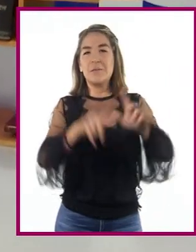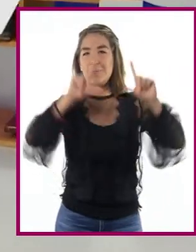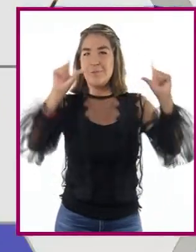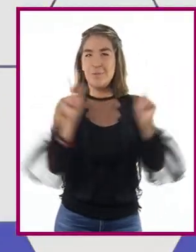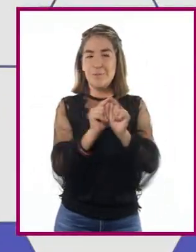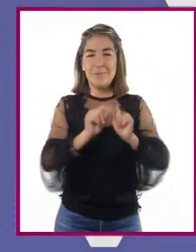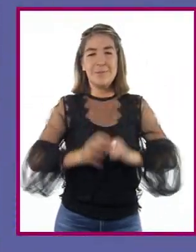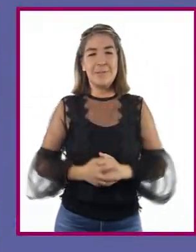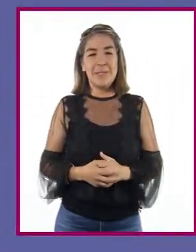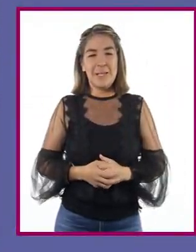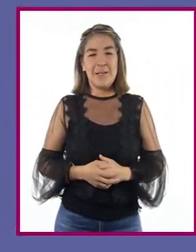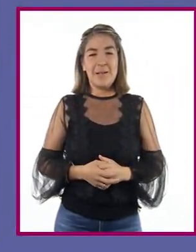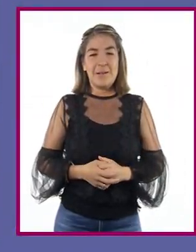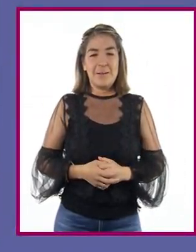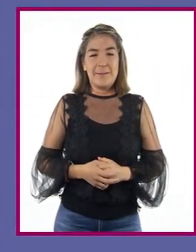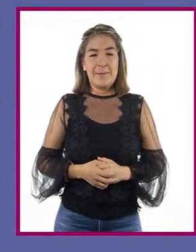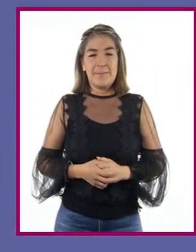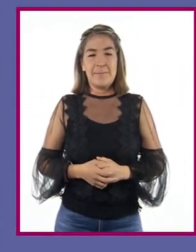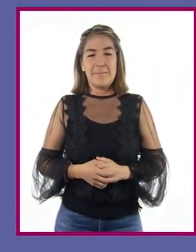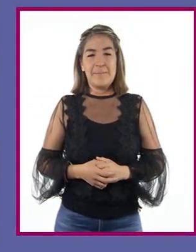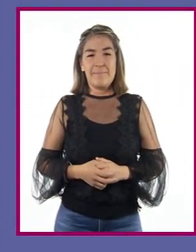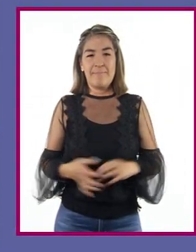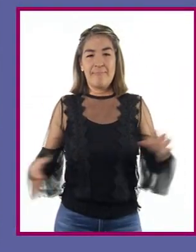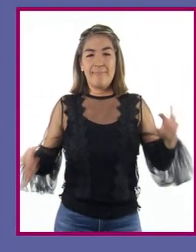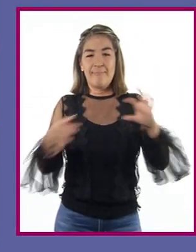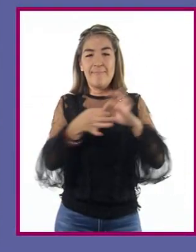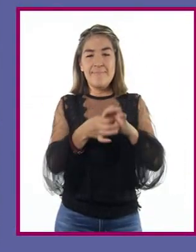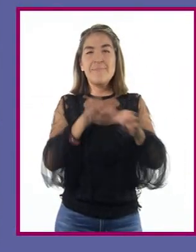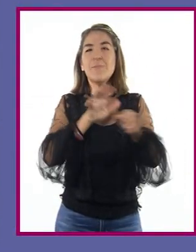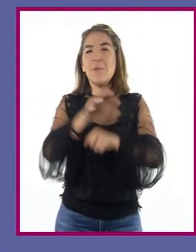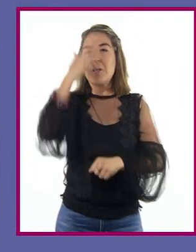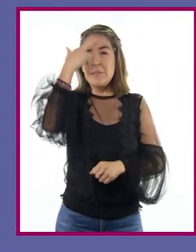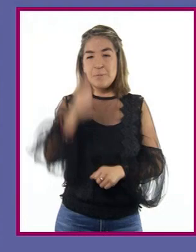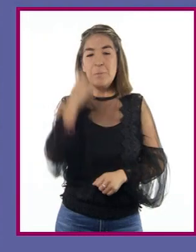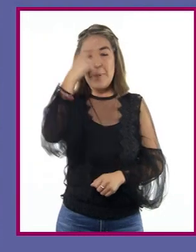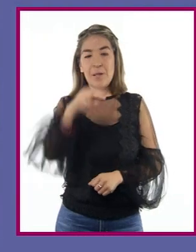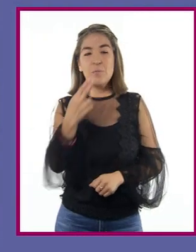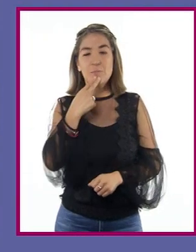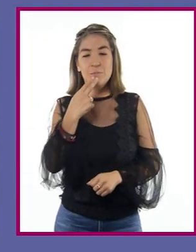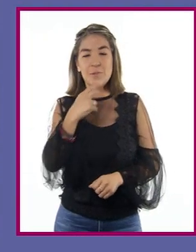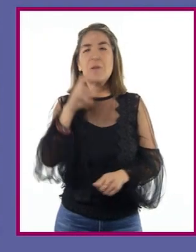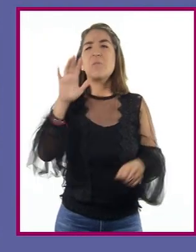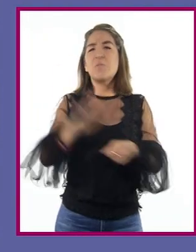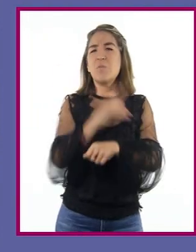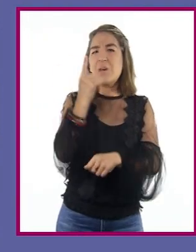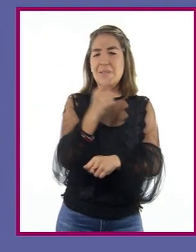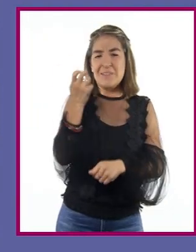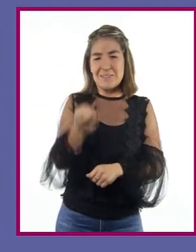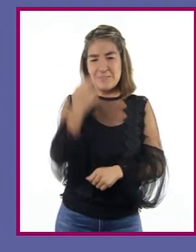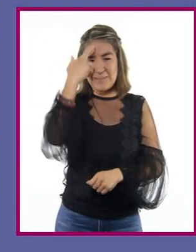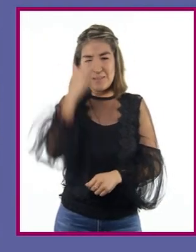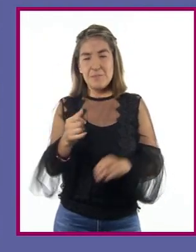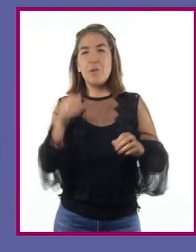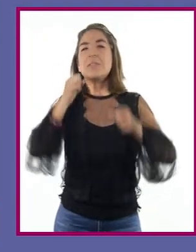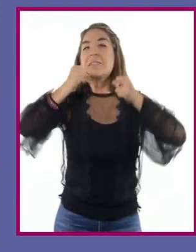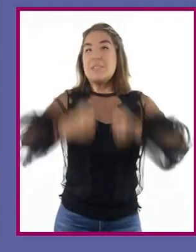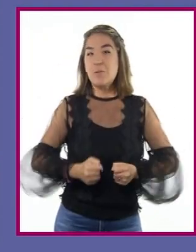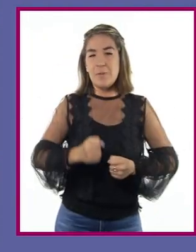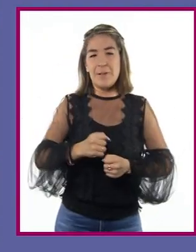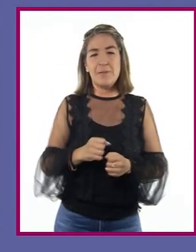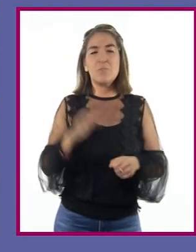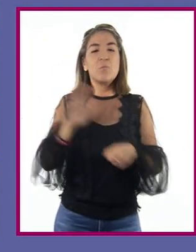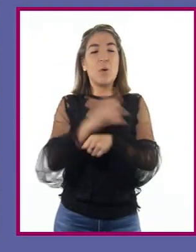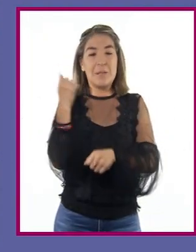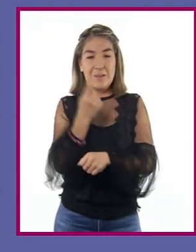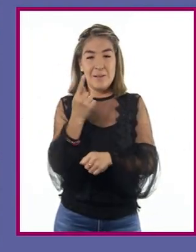conclusión. También están los nexos causales, que se utilizan para explicar el porqué de lo que se afirma. Por ejemplo, ¿por